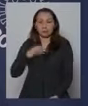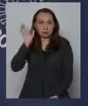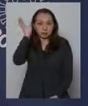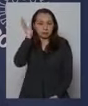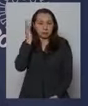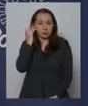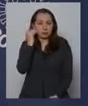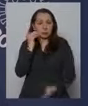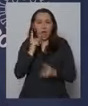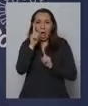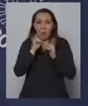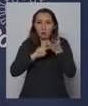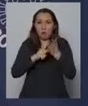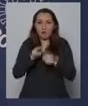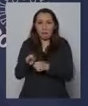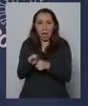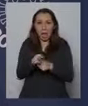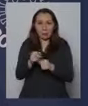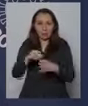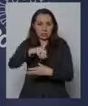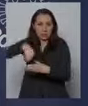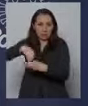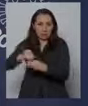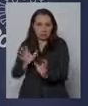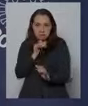conocimiento acerca de algún problema administrativo.